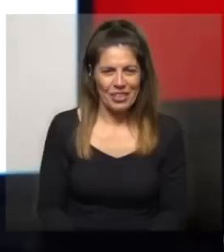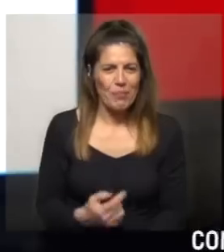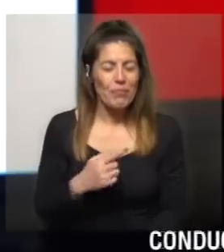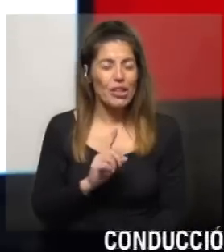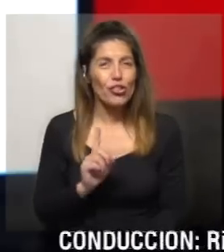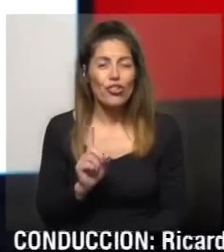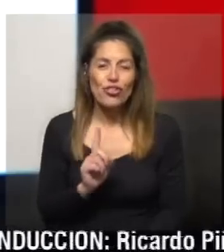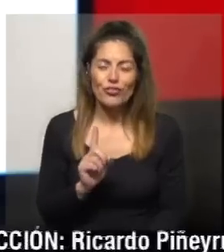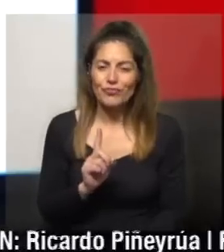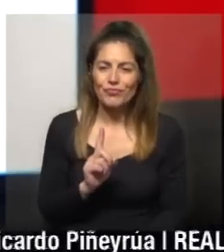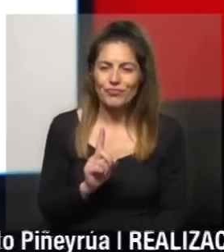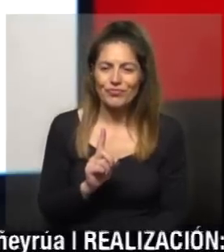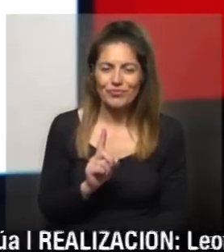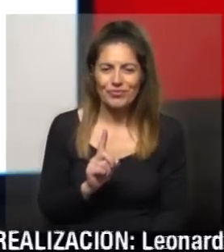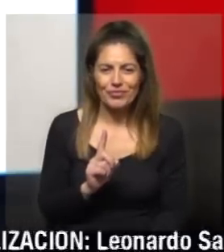no